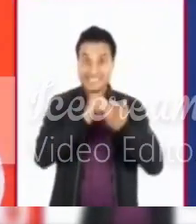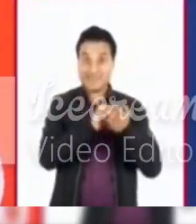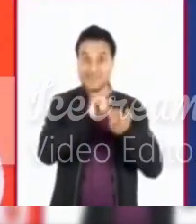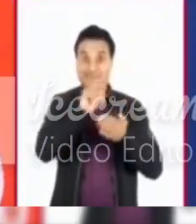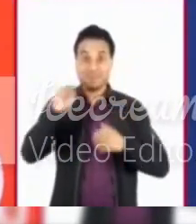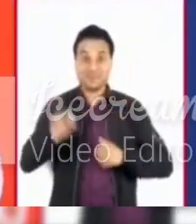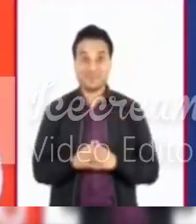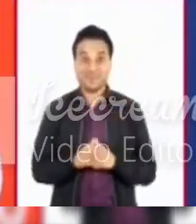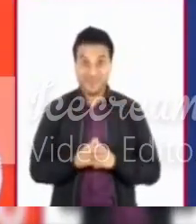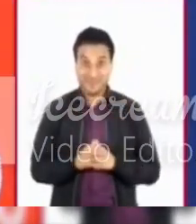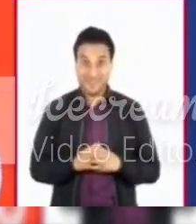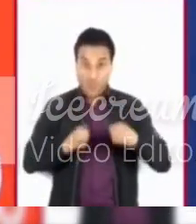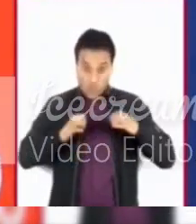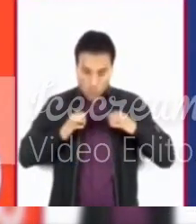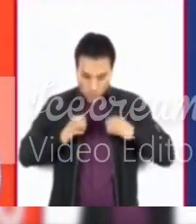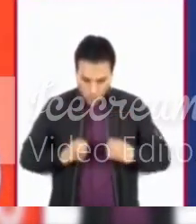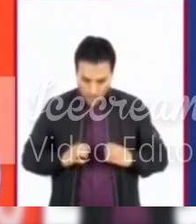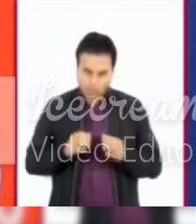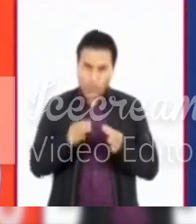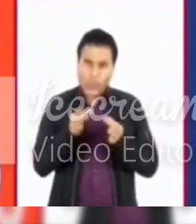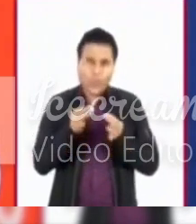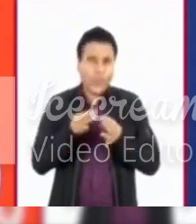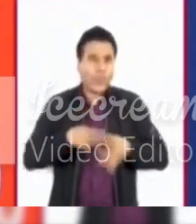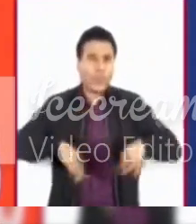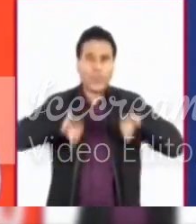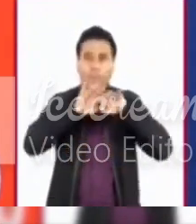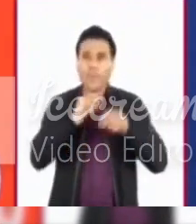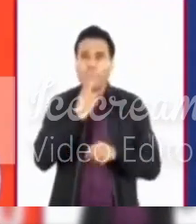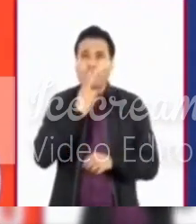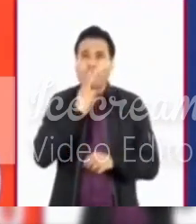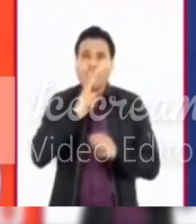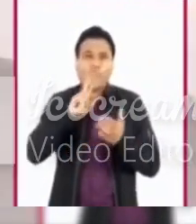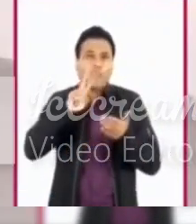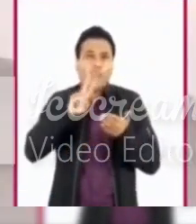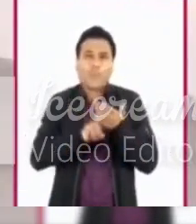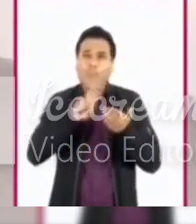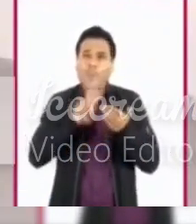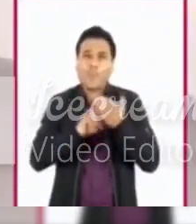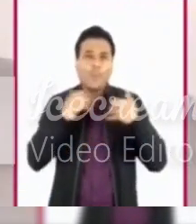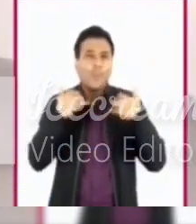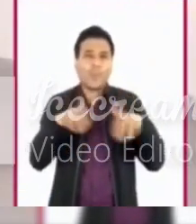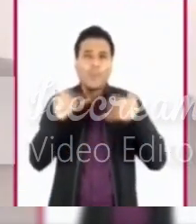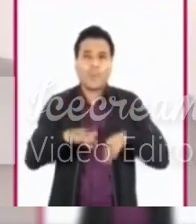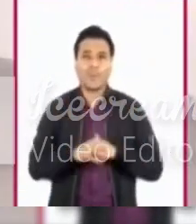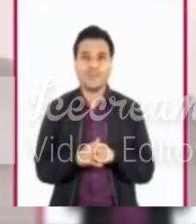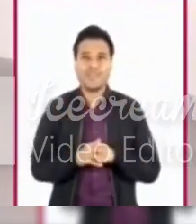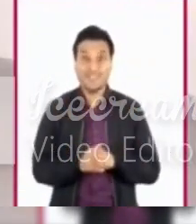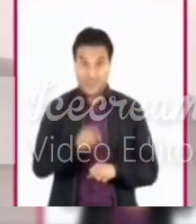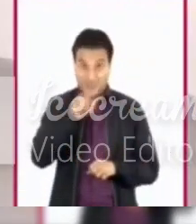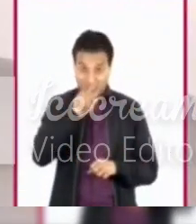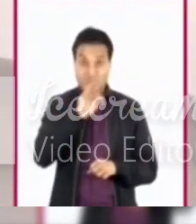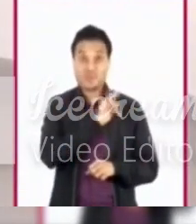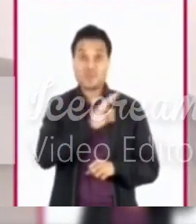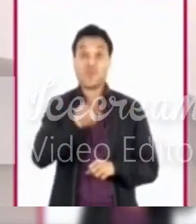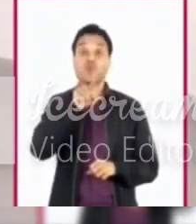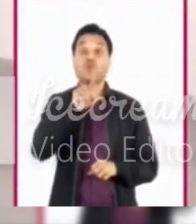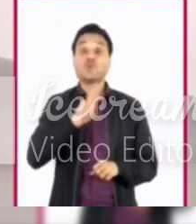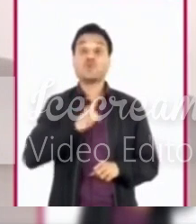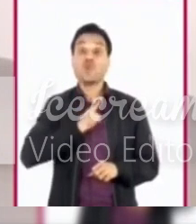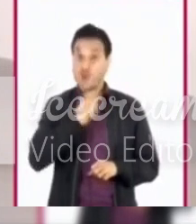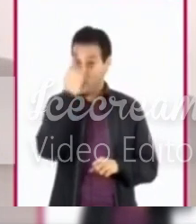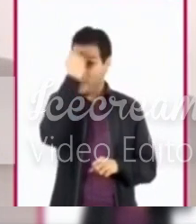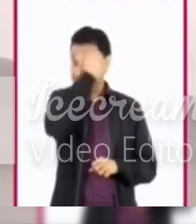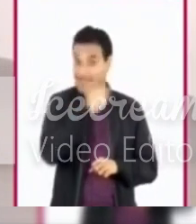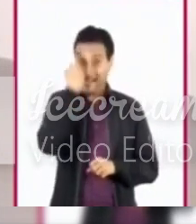¡Claro! Nuestro cuerpo es lo más importante que tenemos para ser y existir. Hagamos un autorretrato usando los